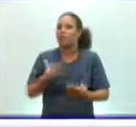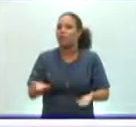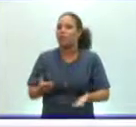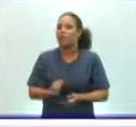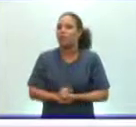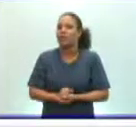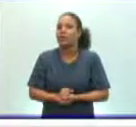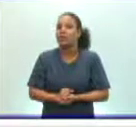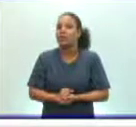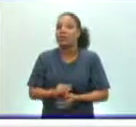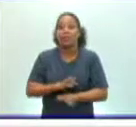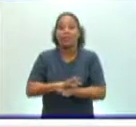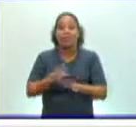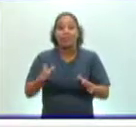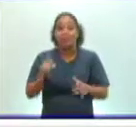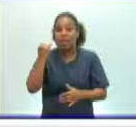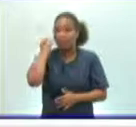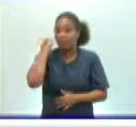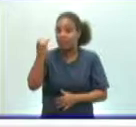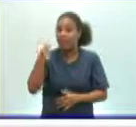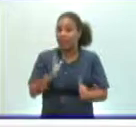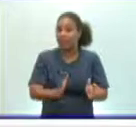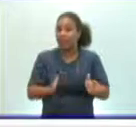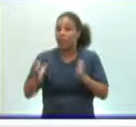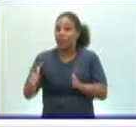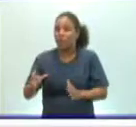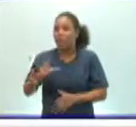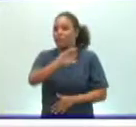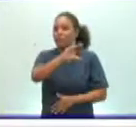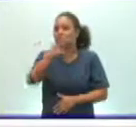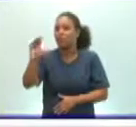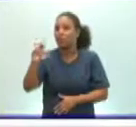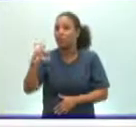¿Ya identificaste qué parte del teorema es?